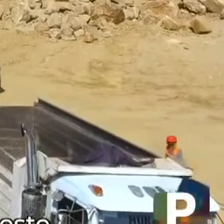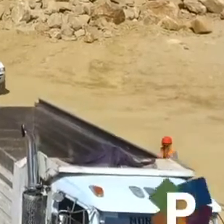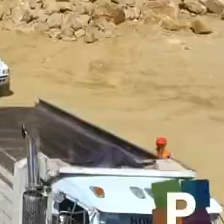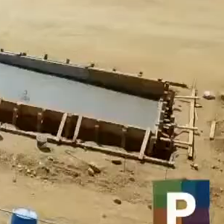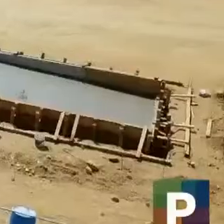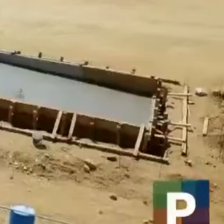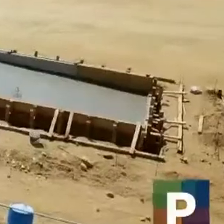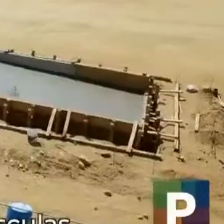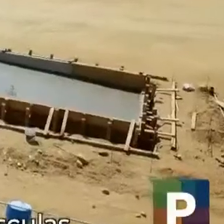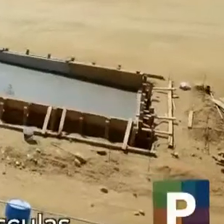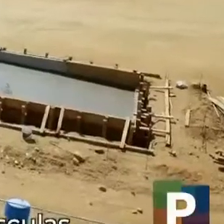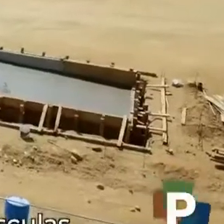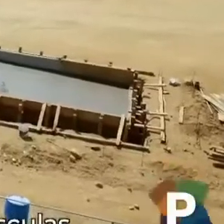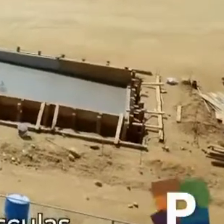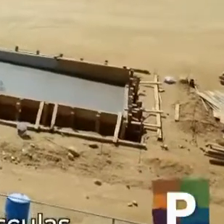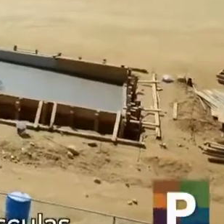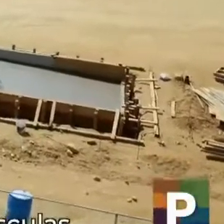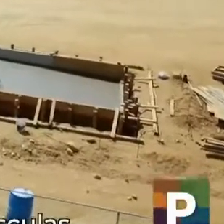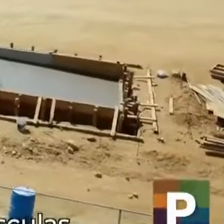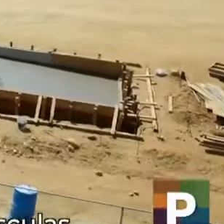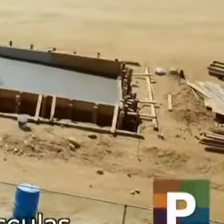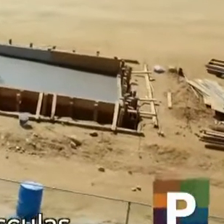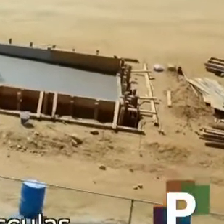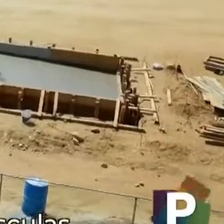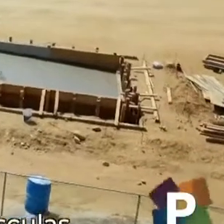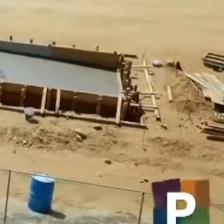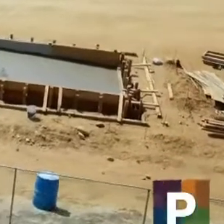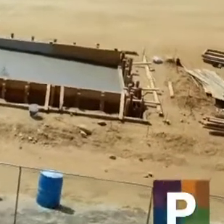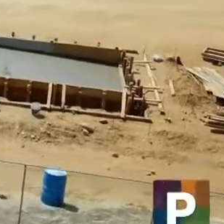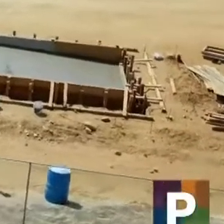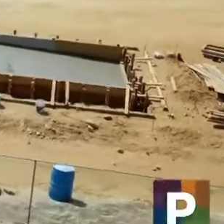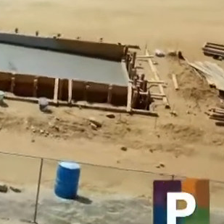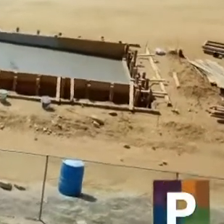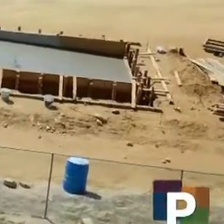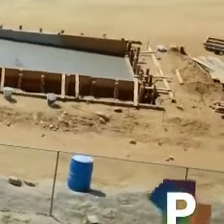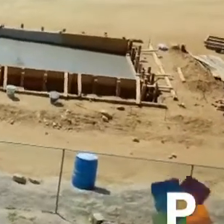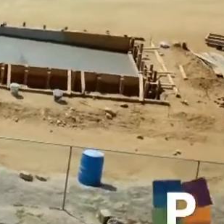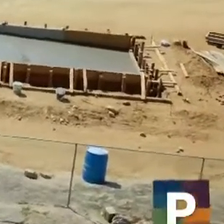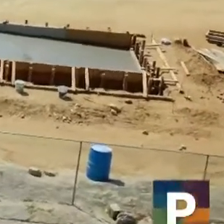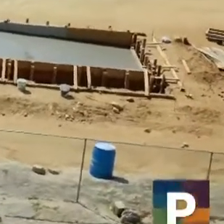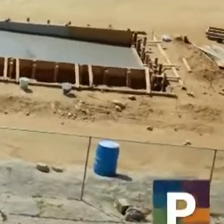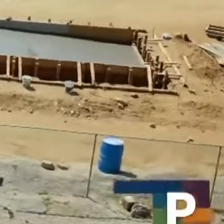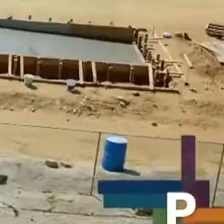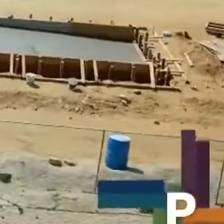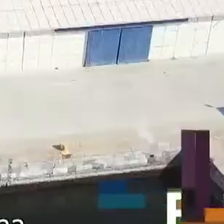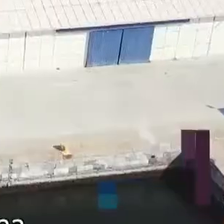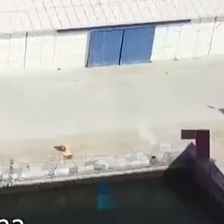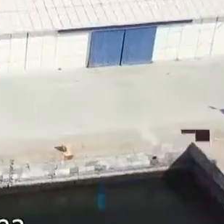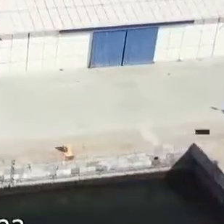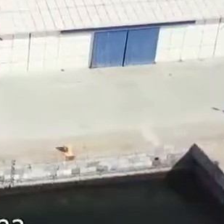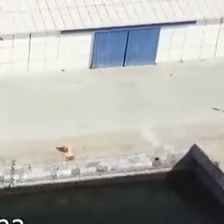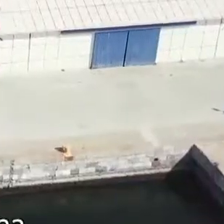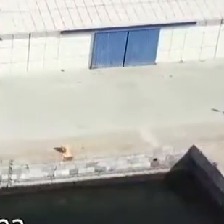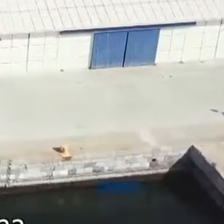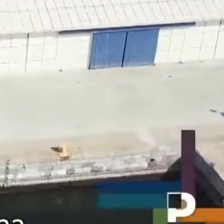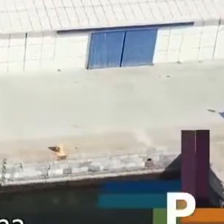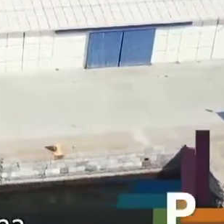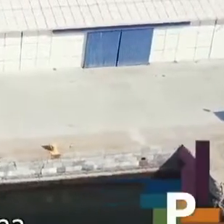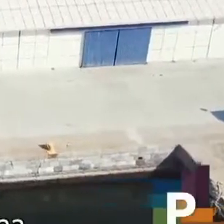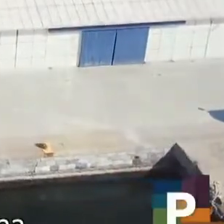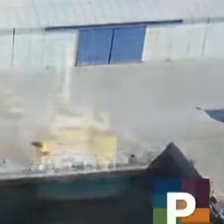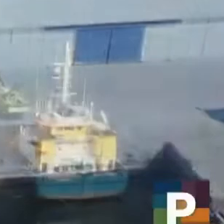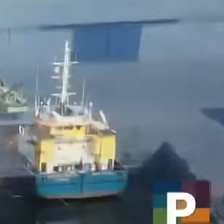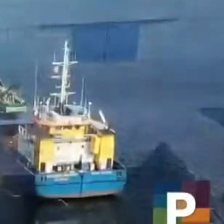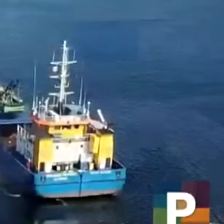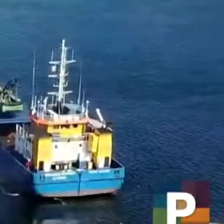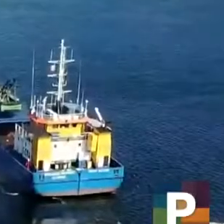oeste. Y se prepara el segundo sistema de básculas para el material pétreo. Procedente de República